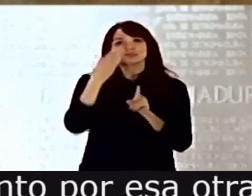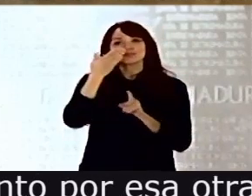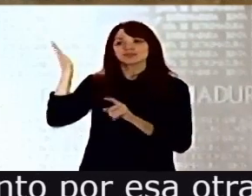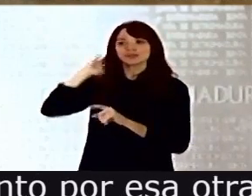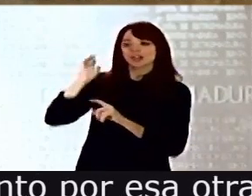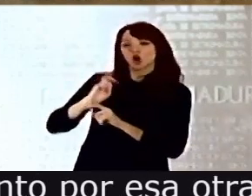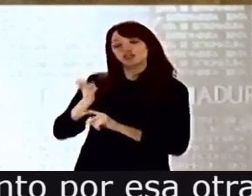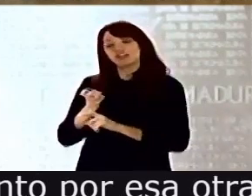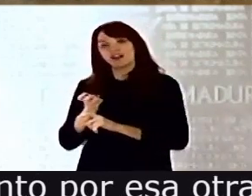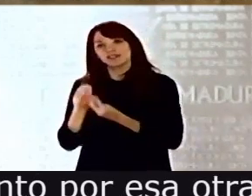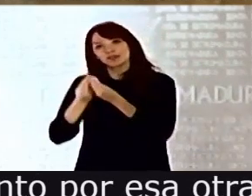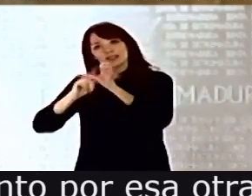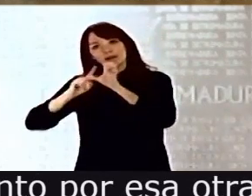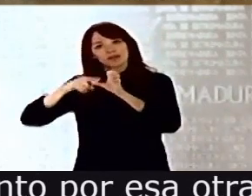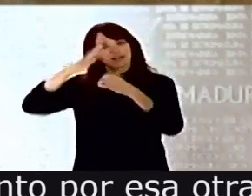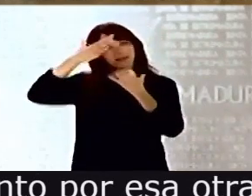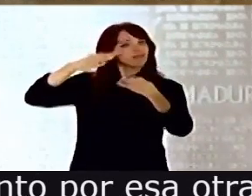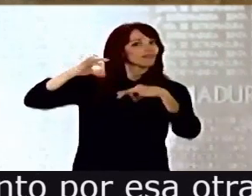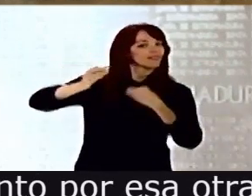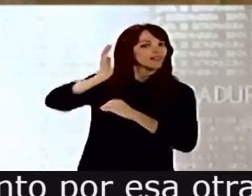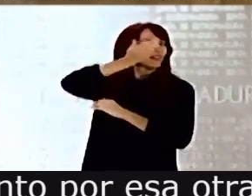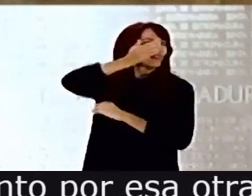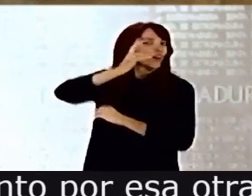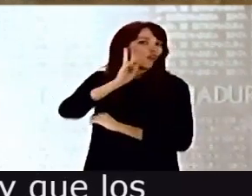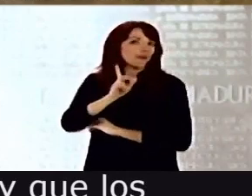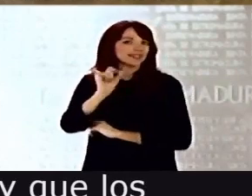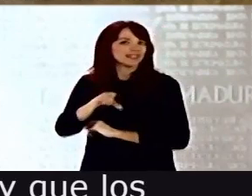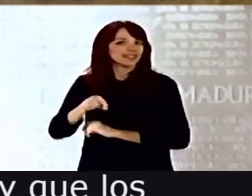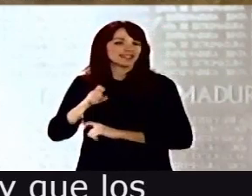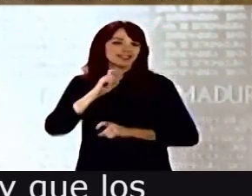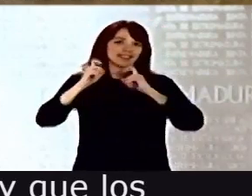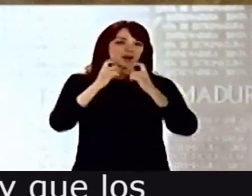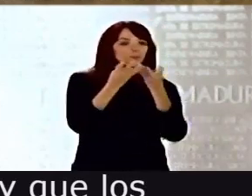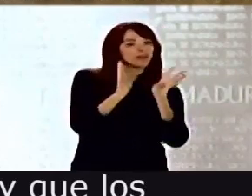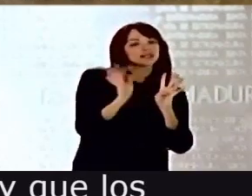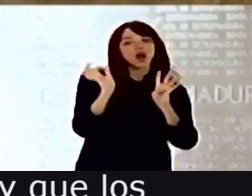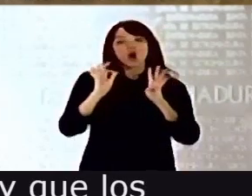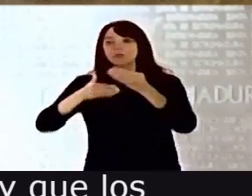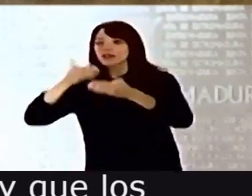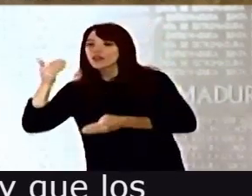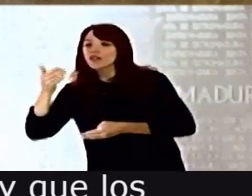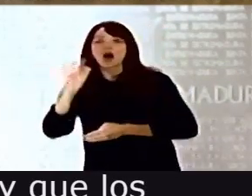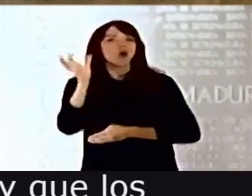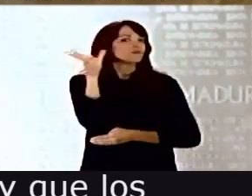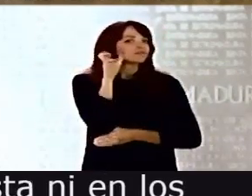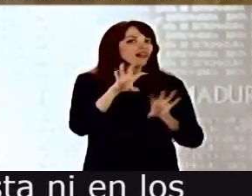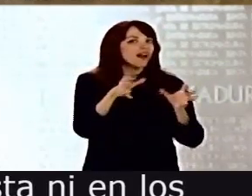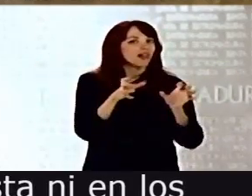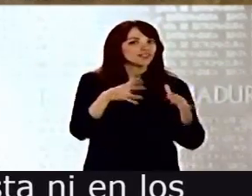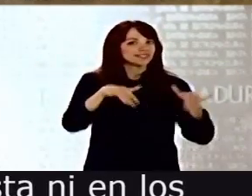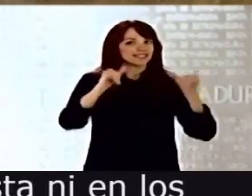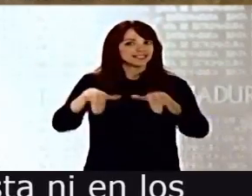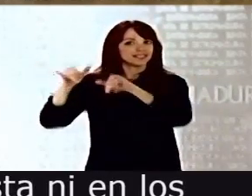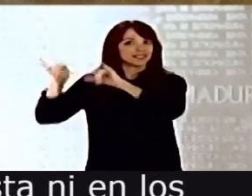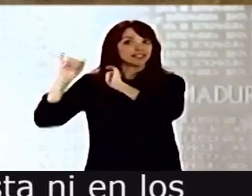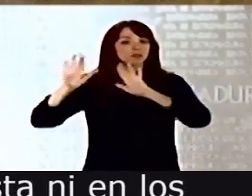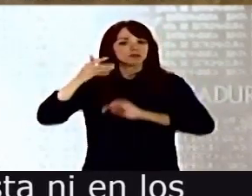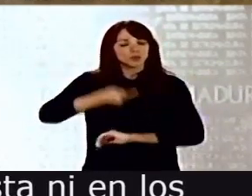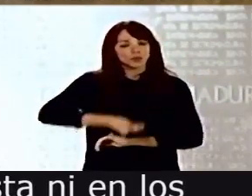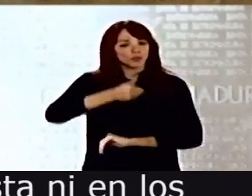ve y que los ciudadanos no ven en ruedas de prensa como esta, ni en los periódicos, ni escuchan en la radio, pero que tiene un papel